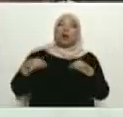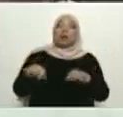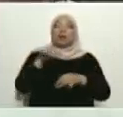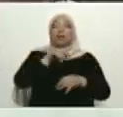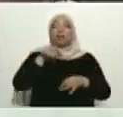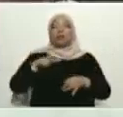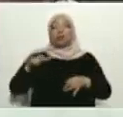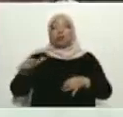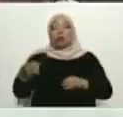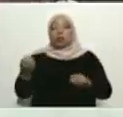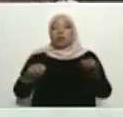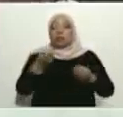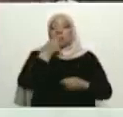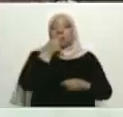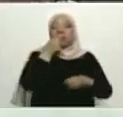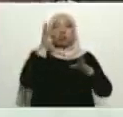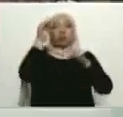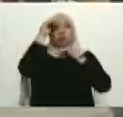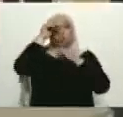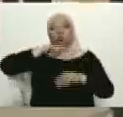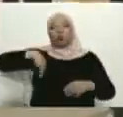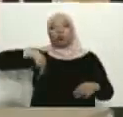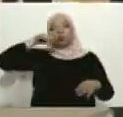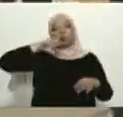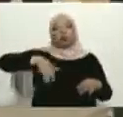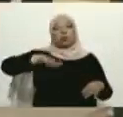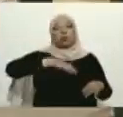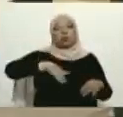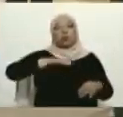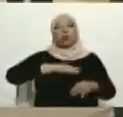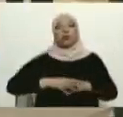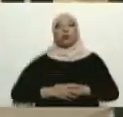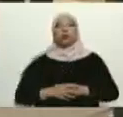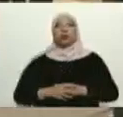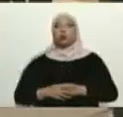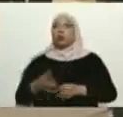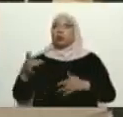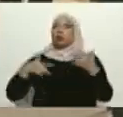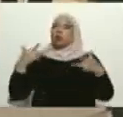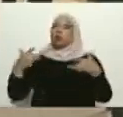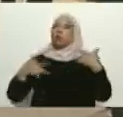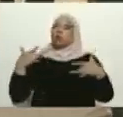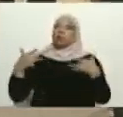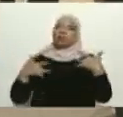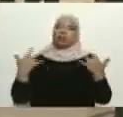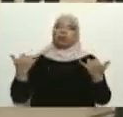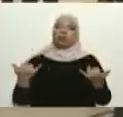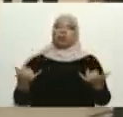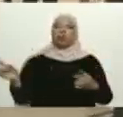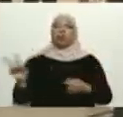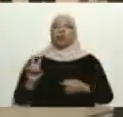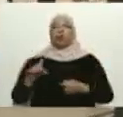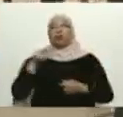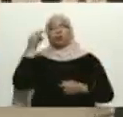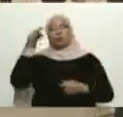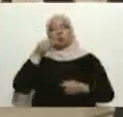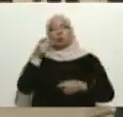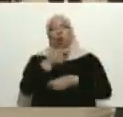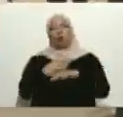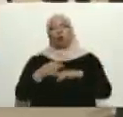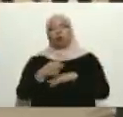estos carnavales para atender a nuestro pueblo con distintas y diversas actividades además quiero que sepan que los gobernadores